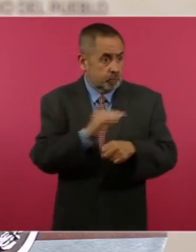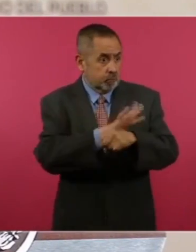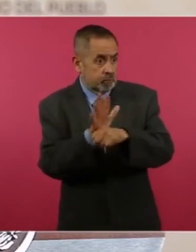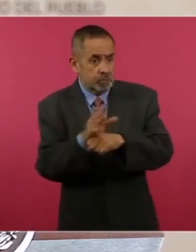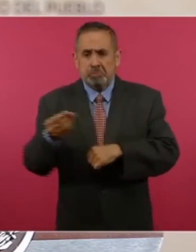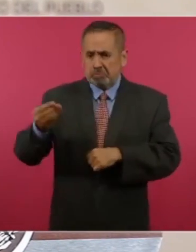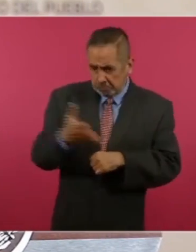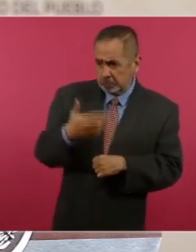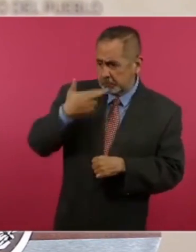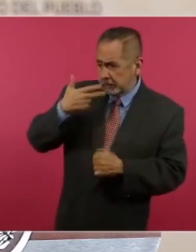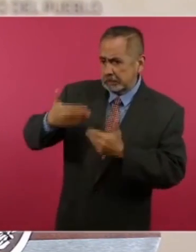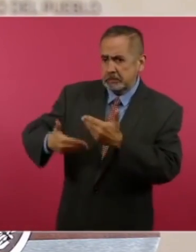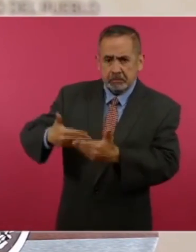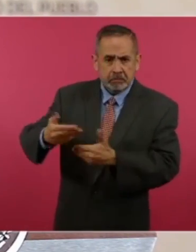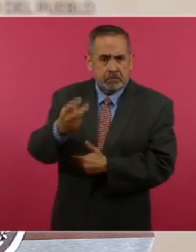este resultado.